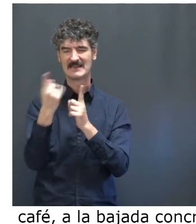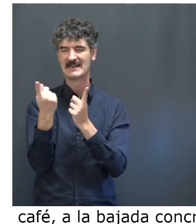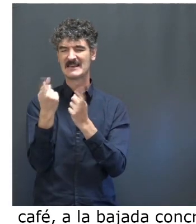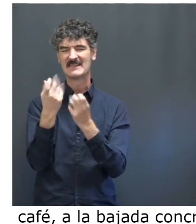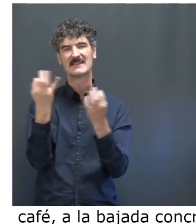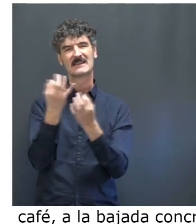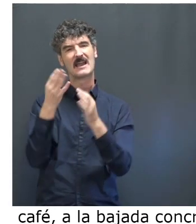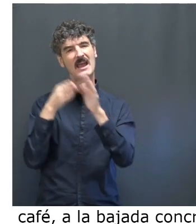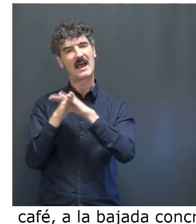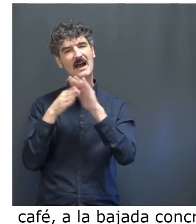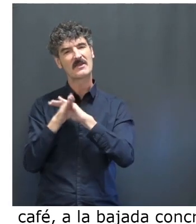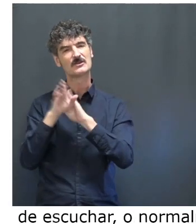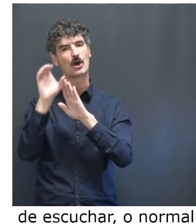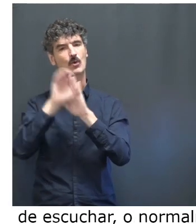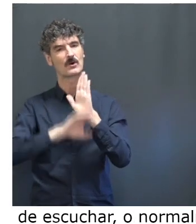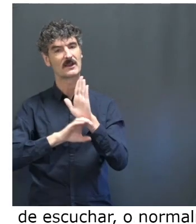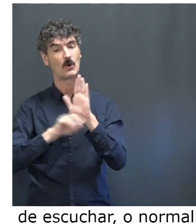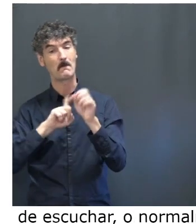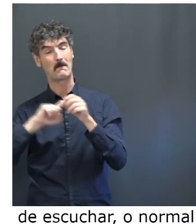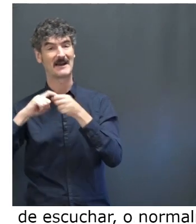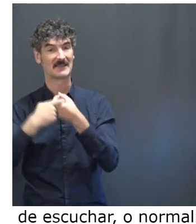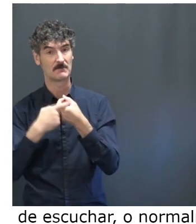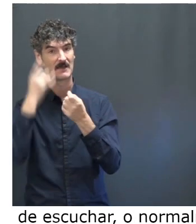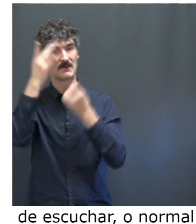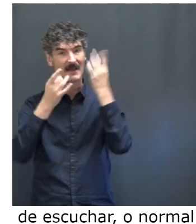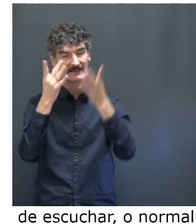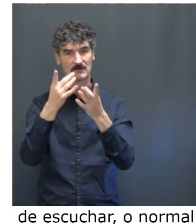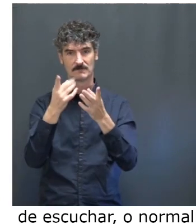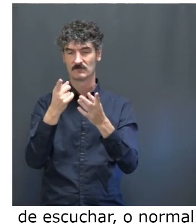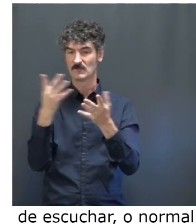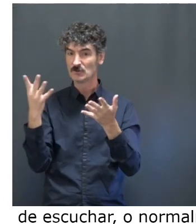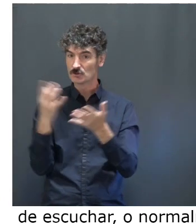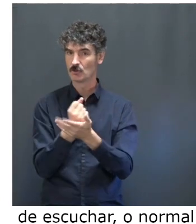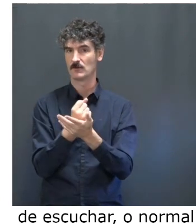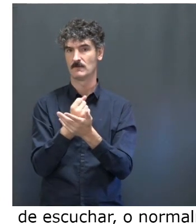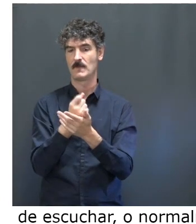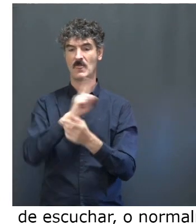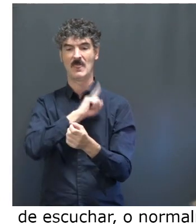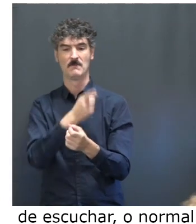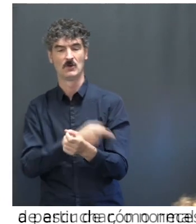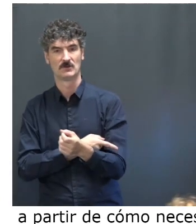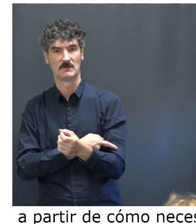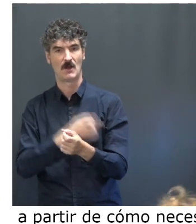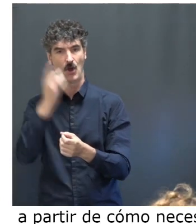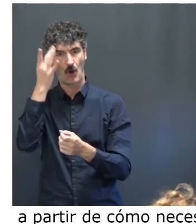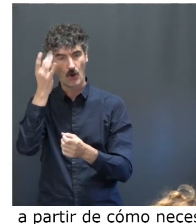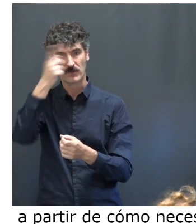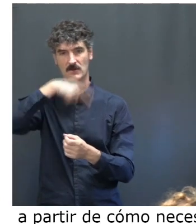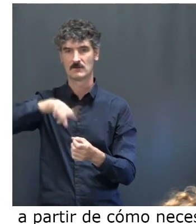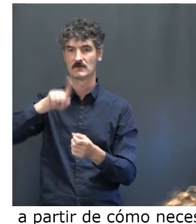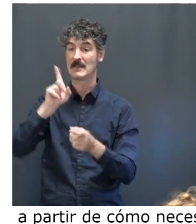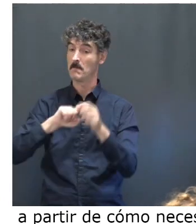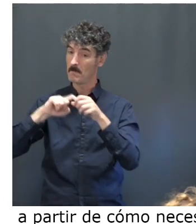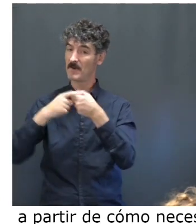necesita ese acceso tanto al currículo como a la participación en una actividad de ocio deportiva, y esta idea de participación, que es un